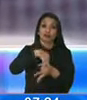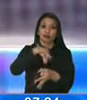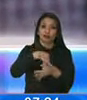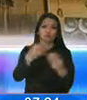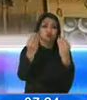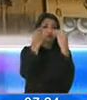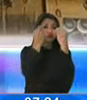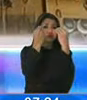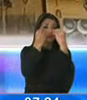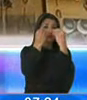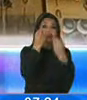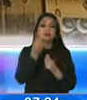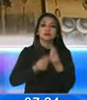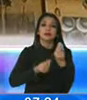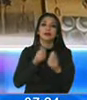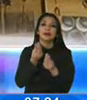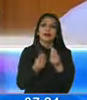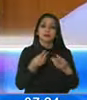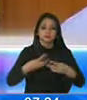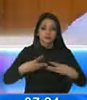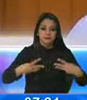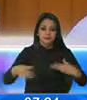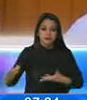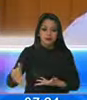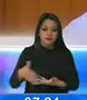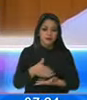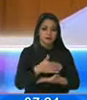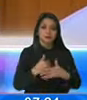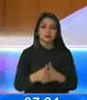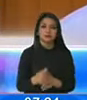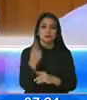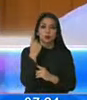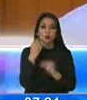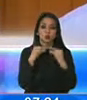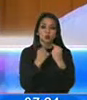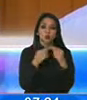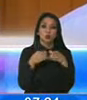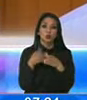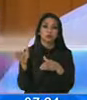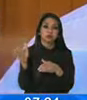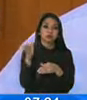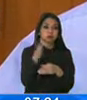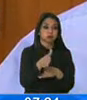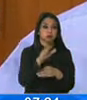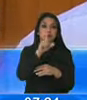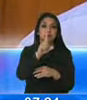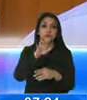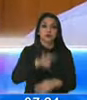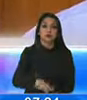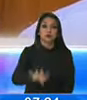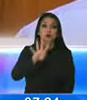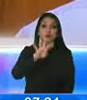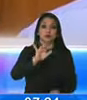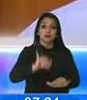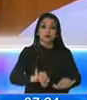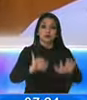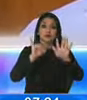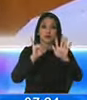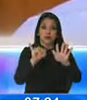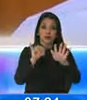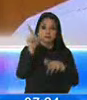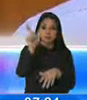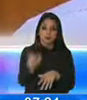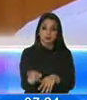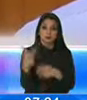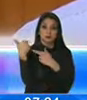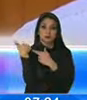instruirse sobre lo que deben hacer con el material. Y tenemos 11 brigadas móviles, lo que representan 146